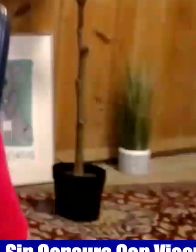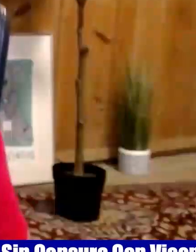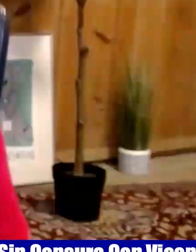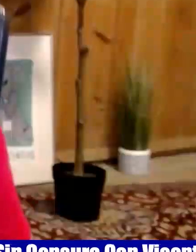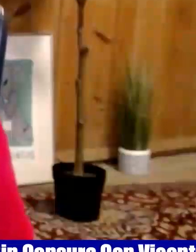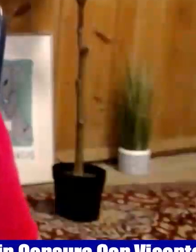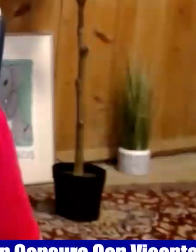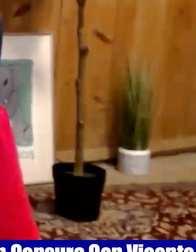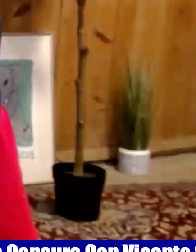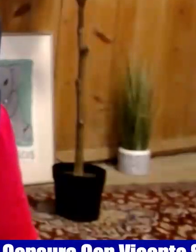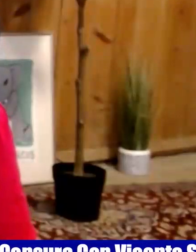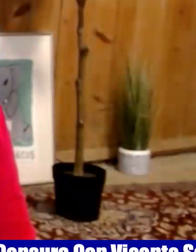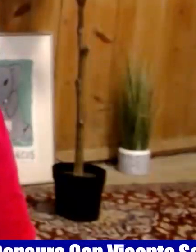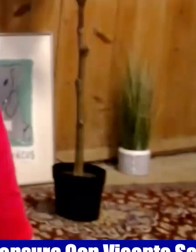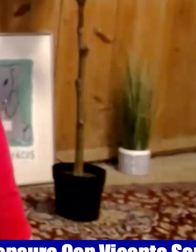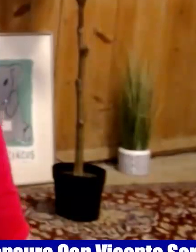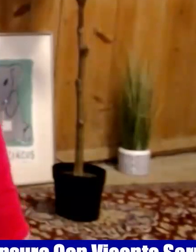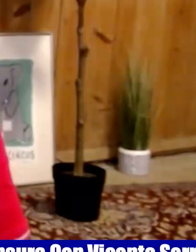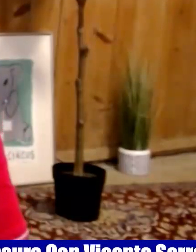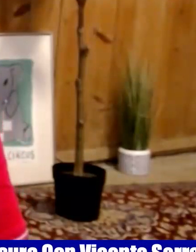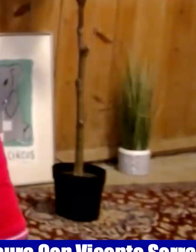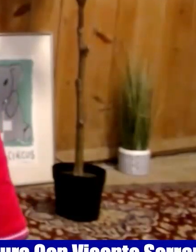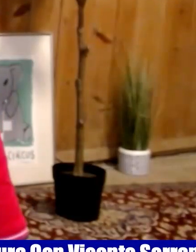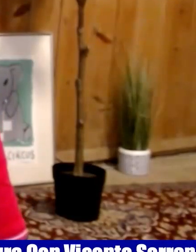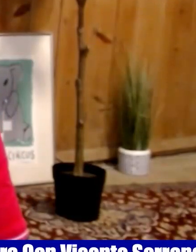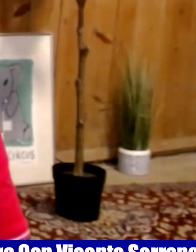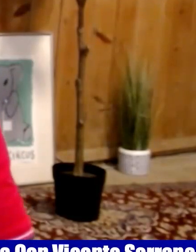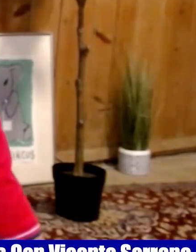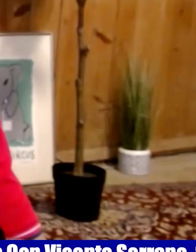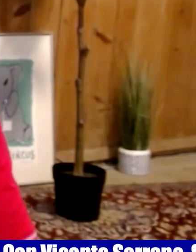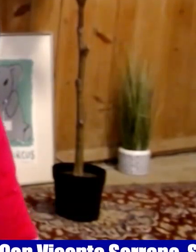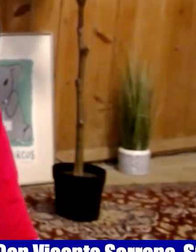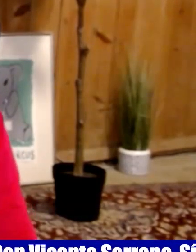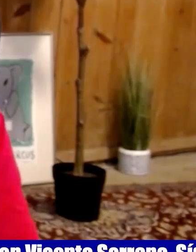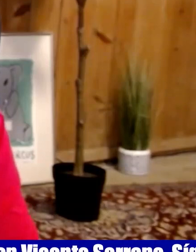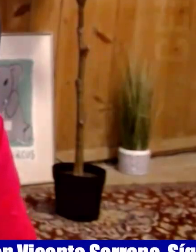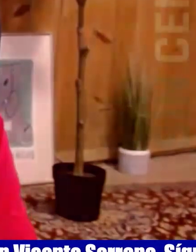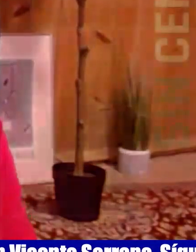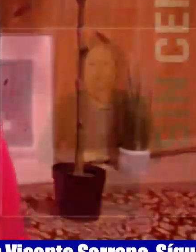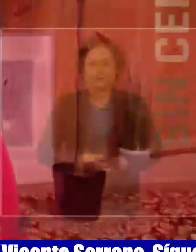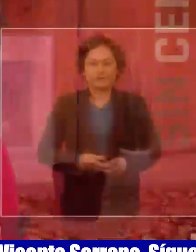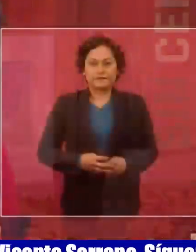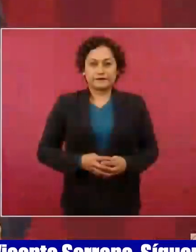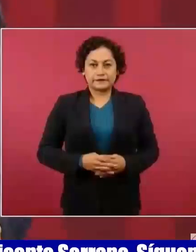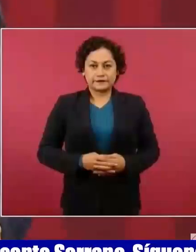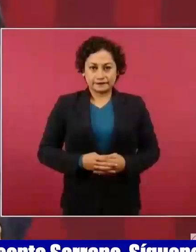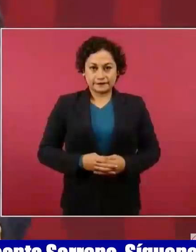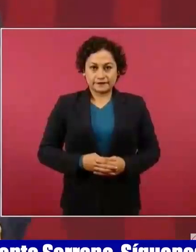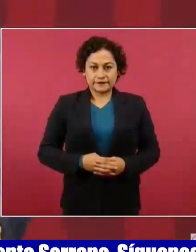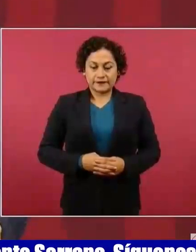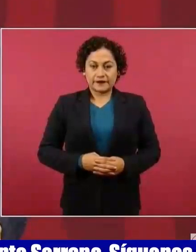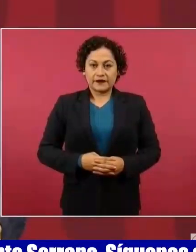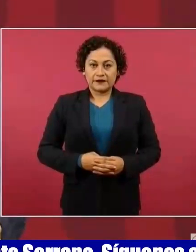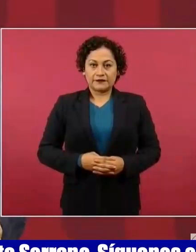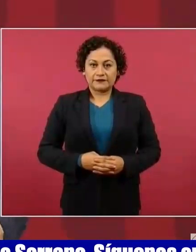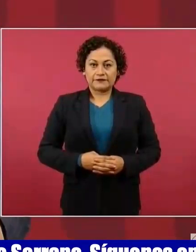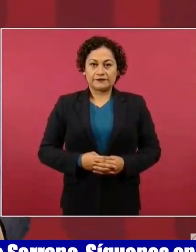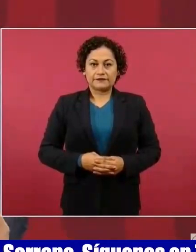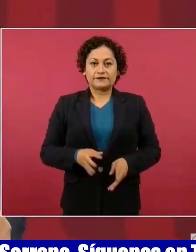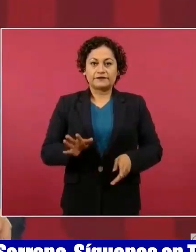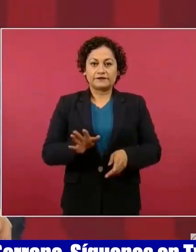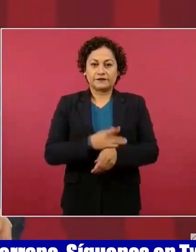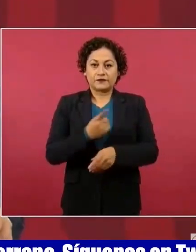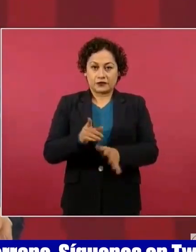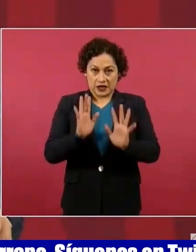muy fuerte en la rodilla, y llegando al Zócalo, tenía que hablar, pero tenía un gran dolor, por lo que le pide